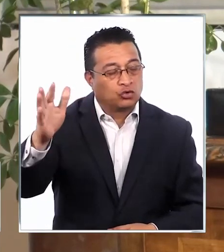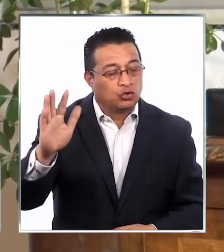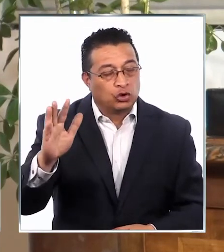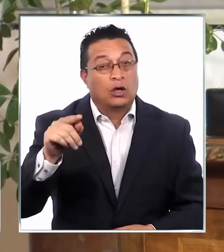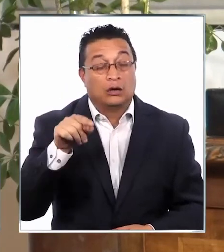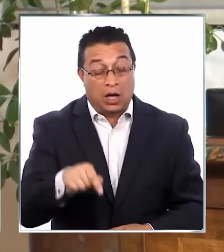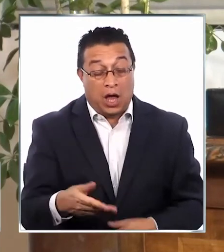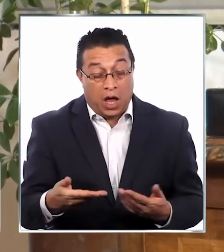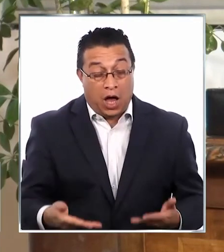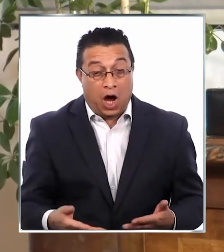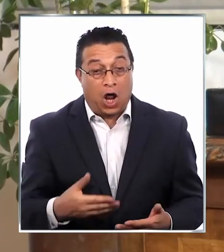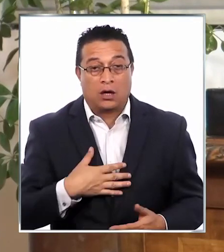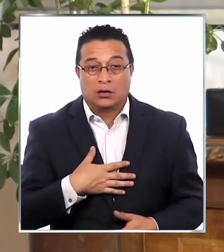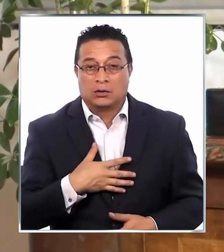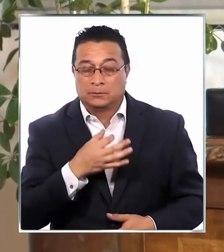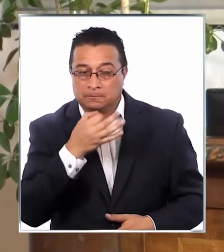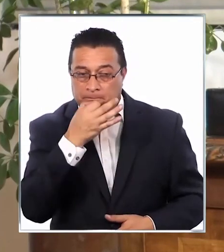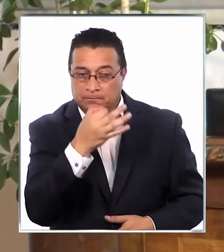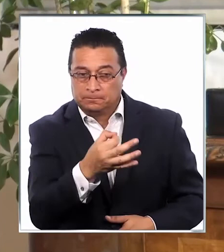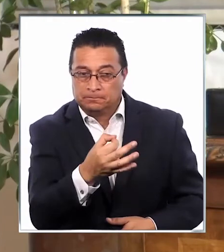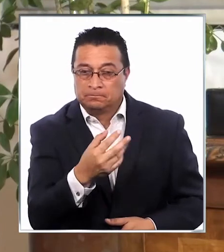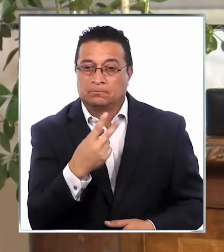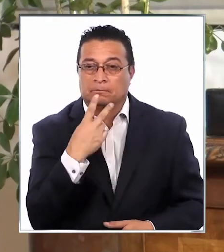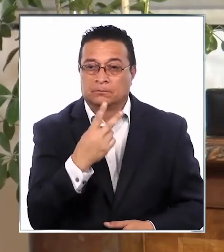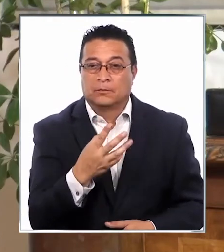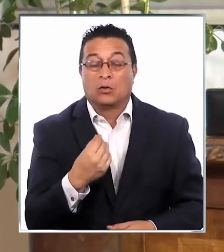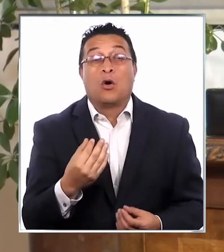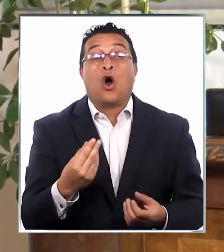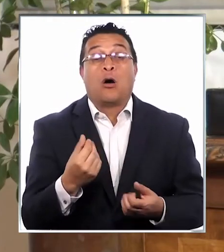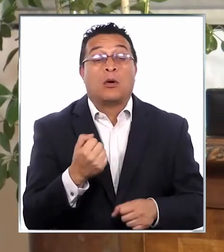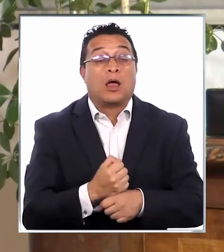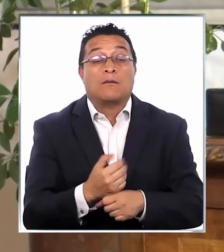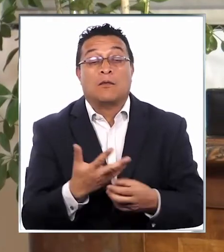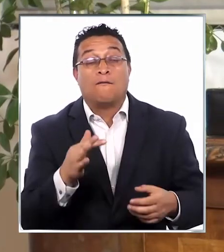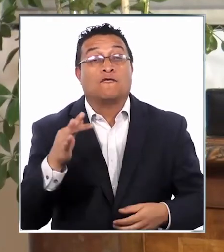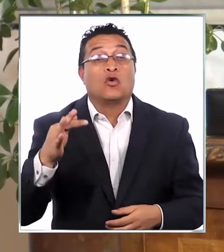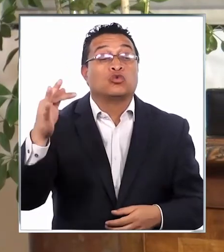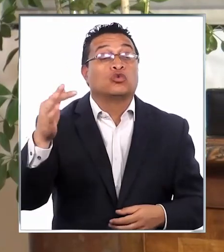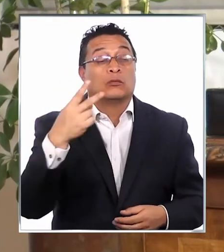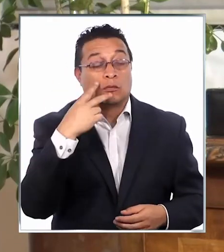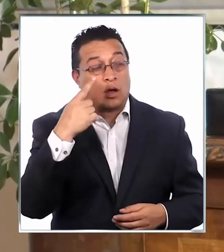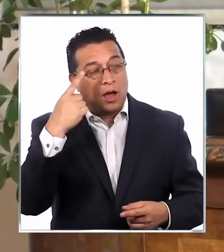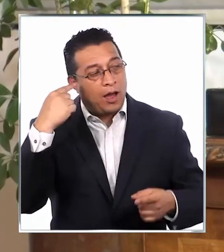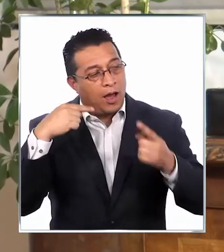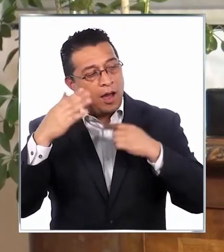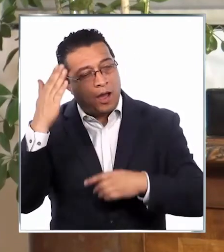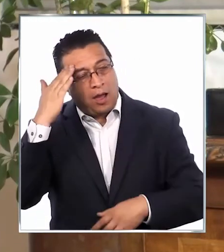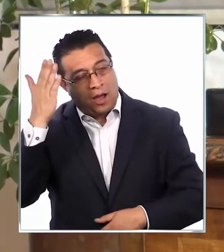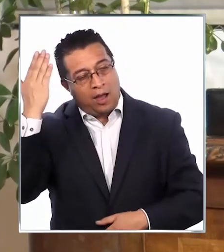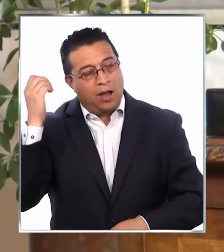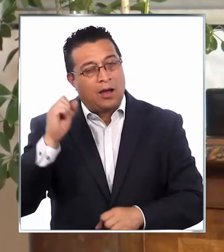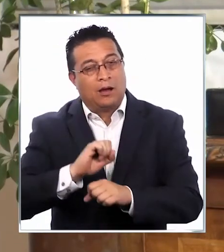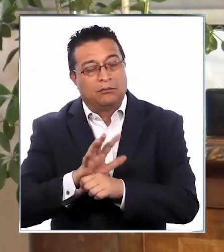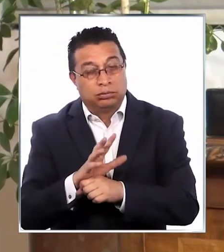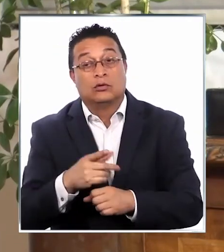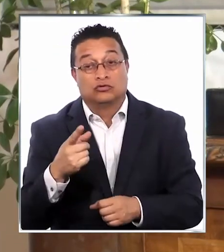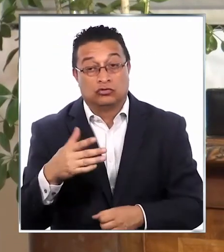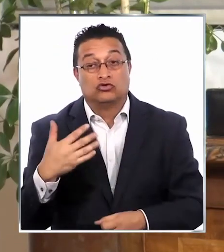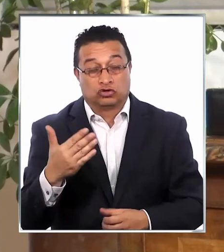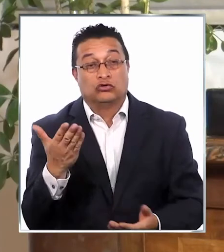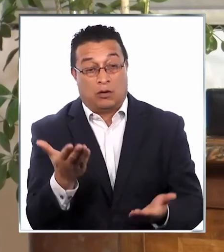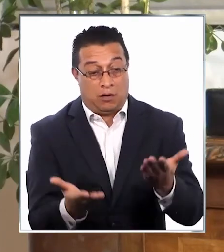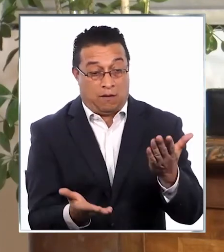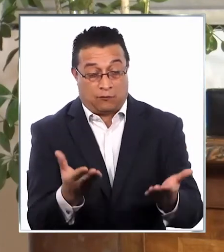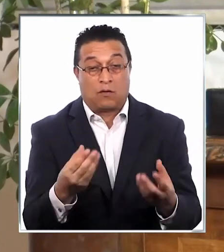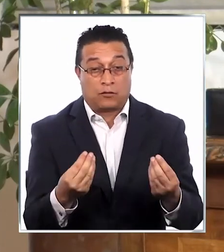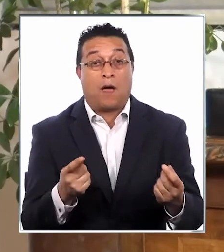este momento yo no me atrevo a decir cómo va a ser vista la pandemia en el futuro. Me imagino que sí va a ser muy